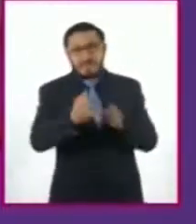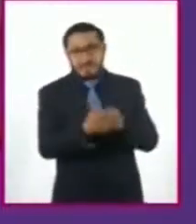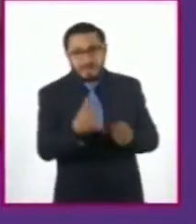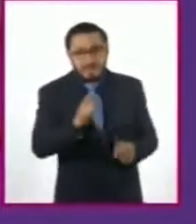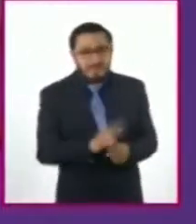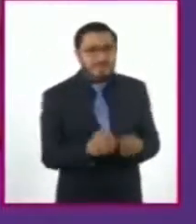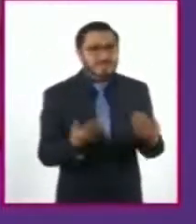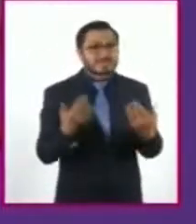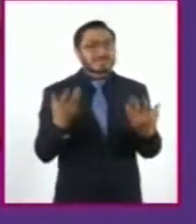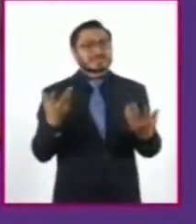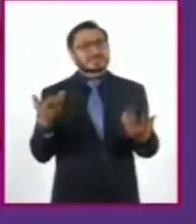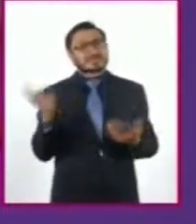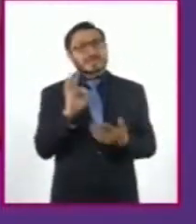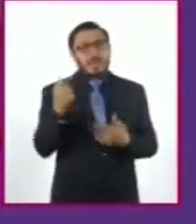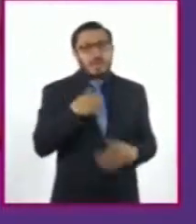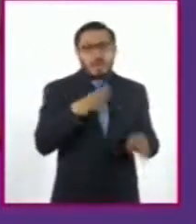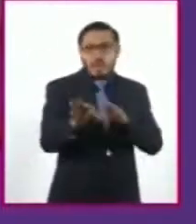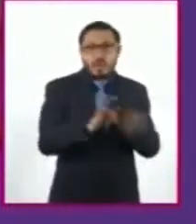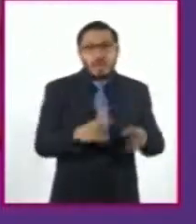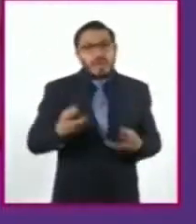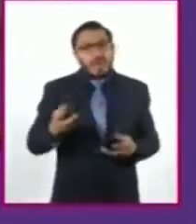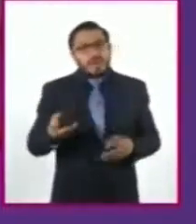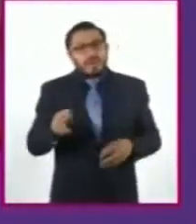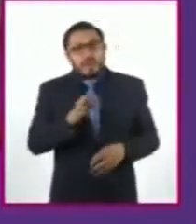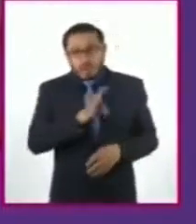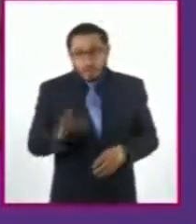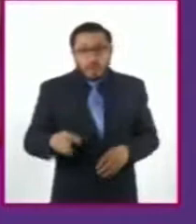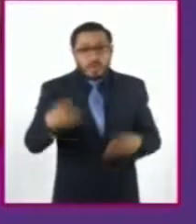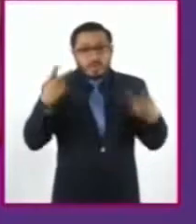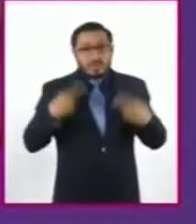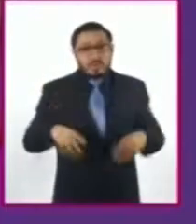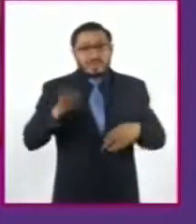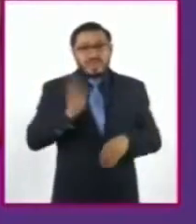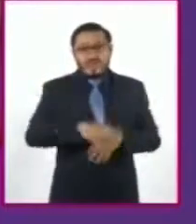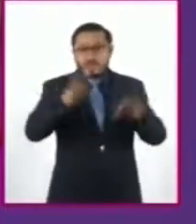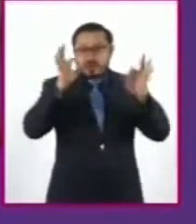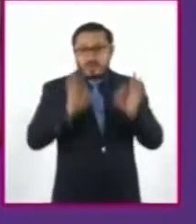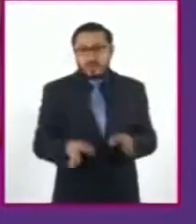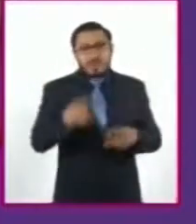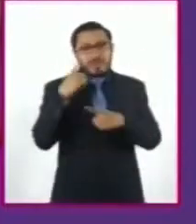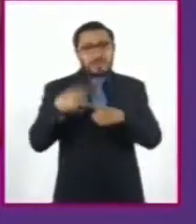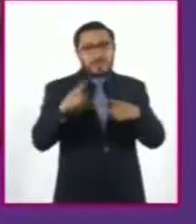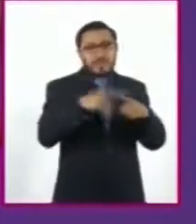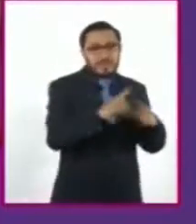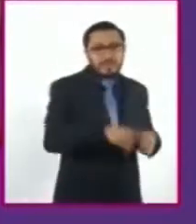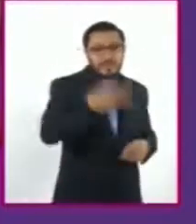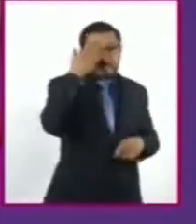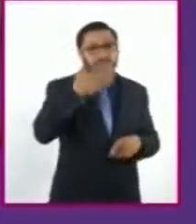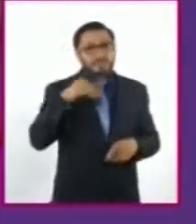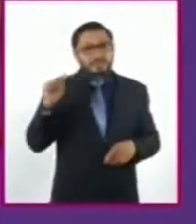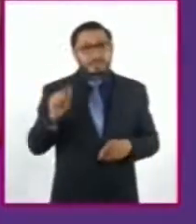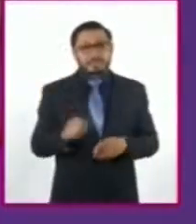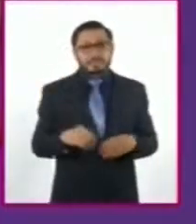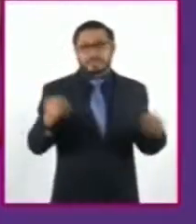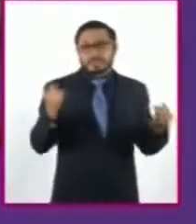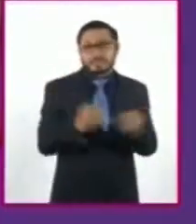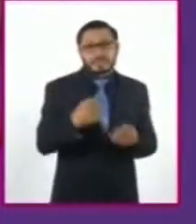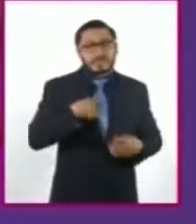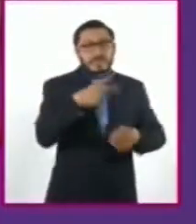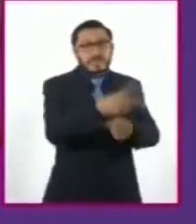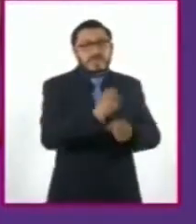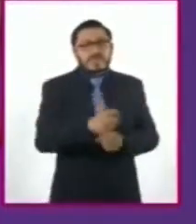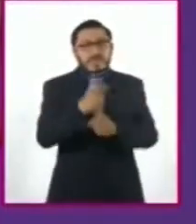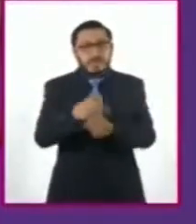que, si trabajo en ellas, podré ser una persona más íntegra con diferentes habilidades. Así que yo los invito a